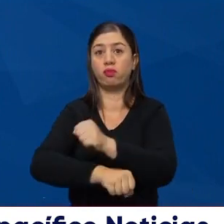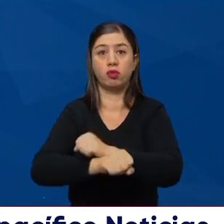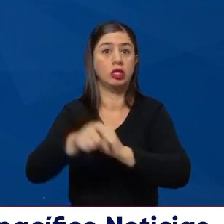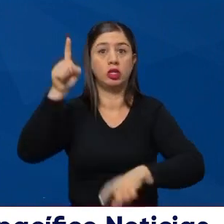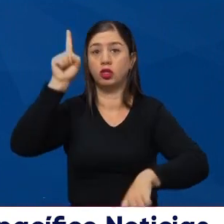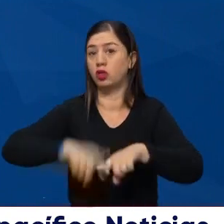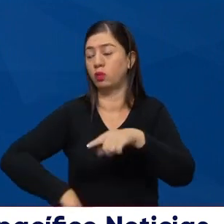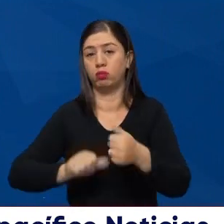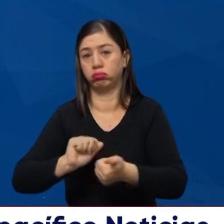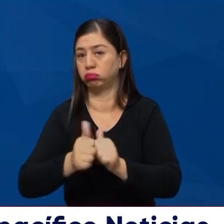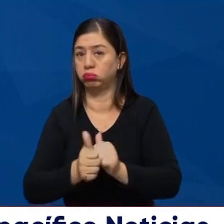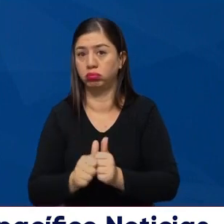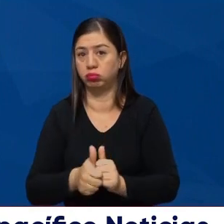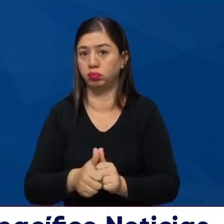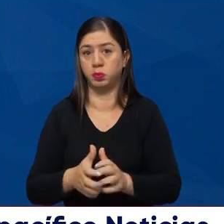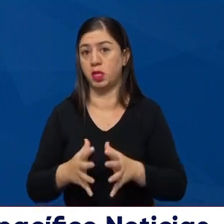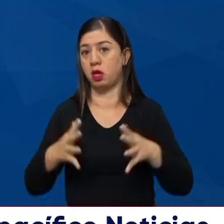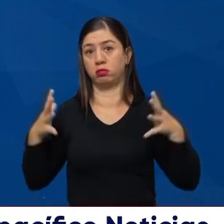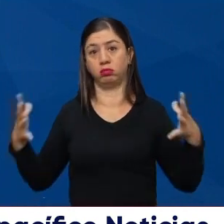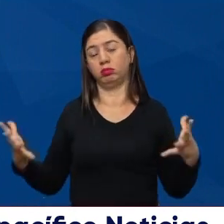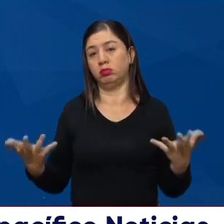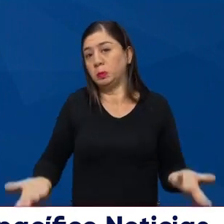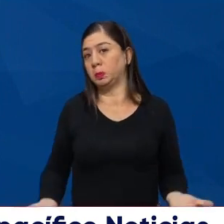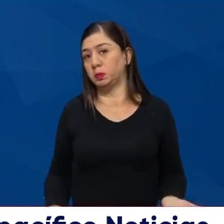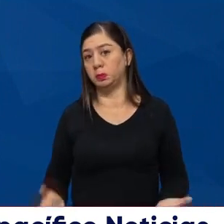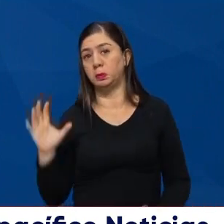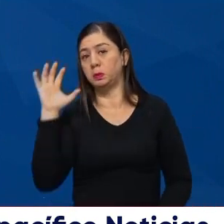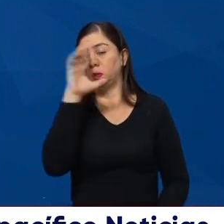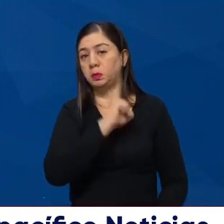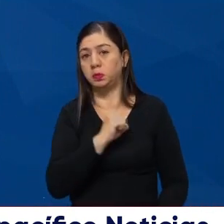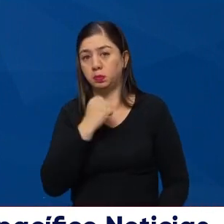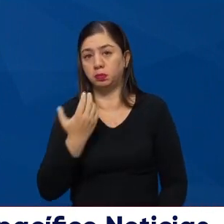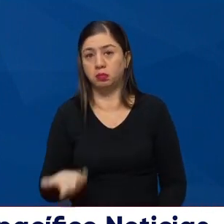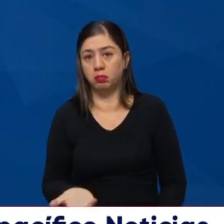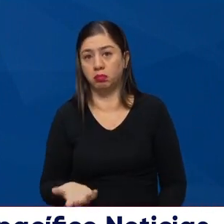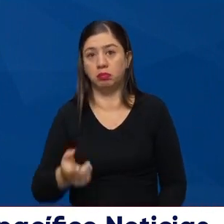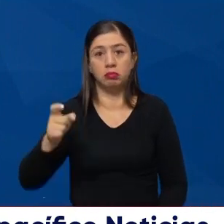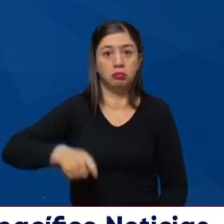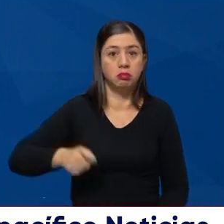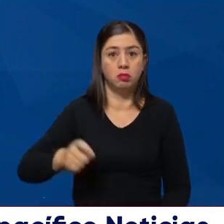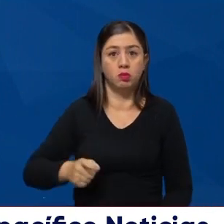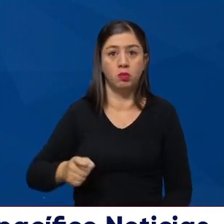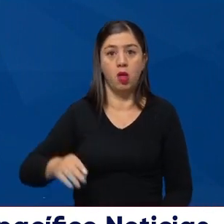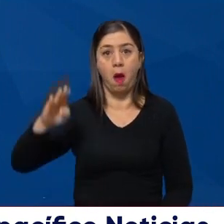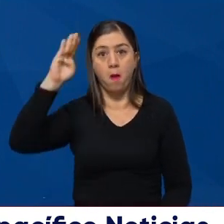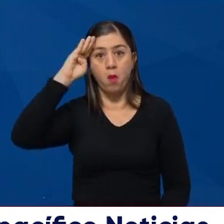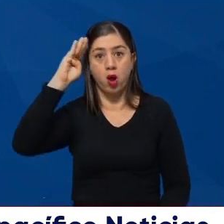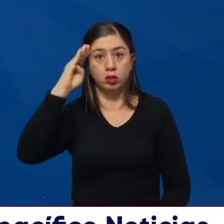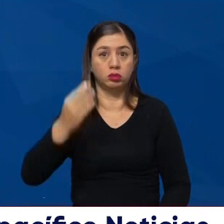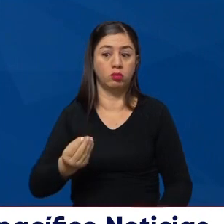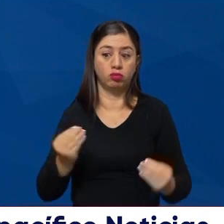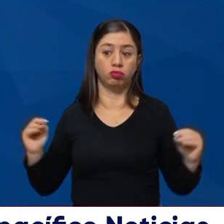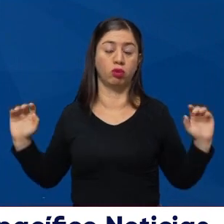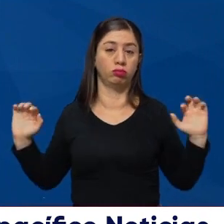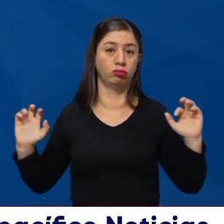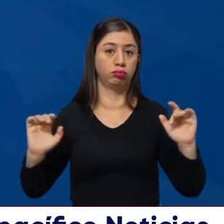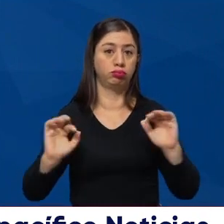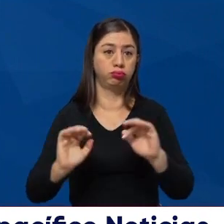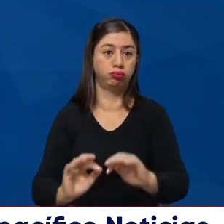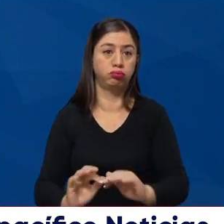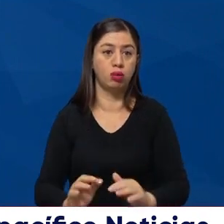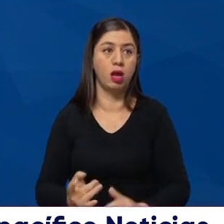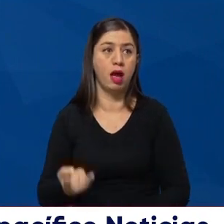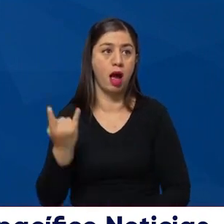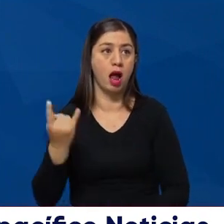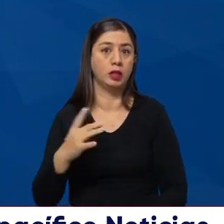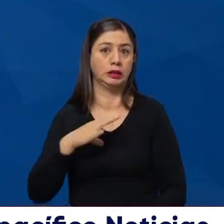eventos deportivos de esta magnitud, realmente hay que fijarse si es necesario destinar tantos policías a un hecho que nos tiene conmovidos